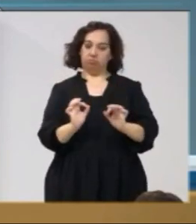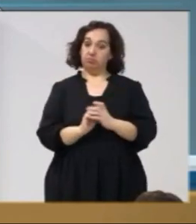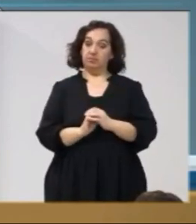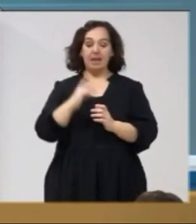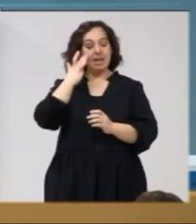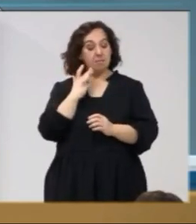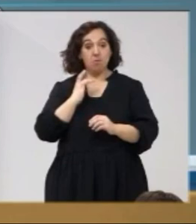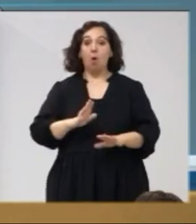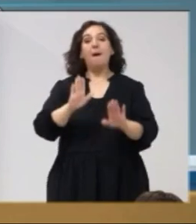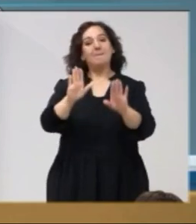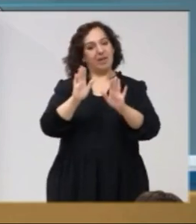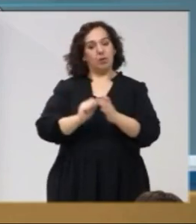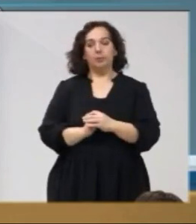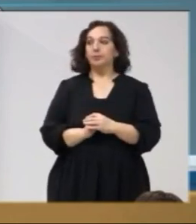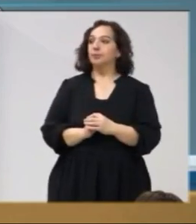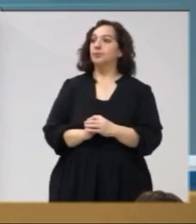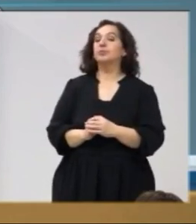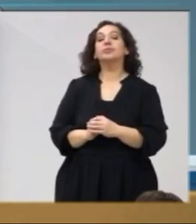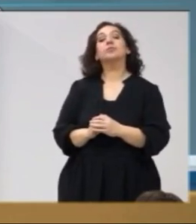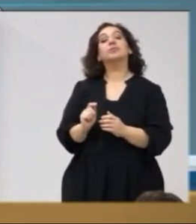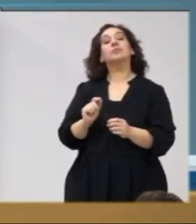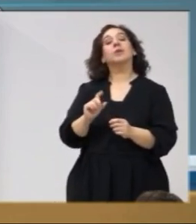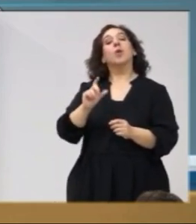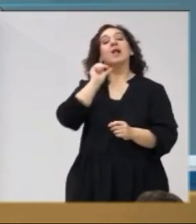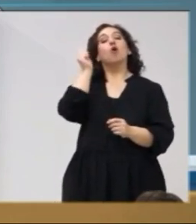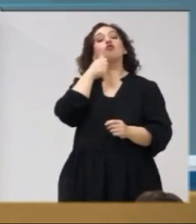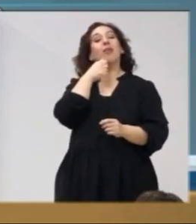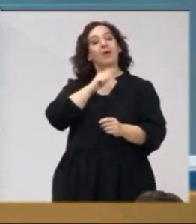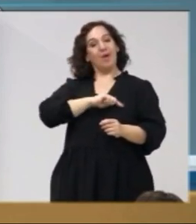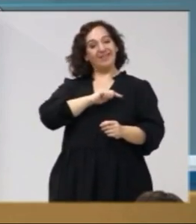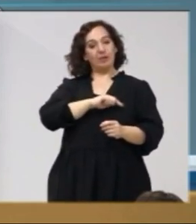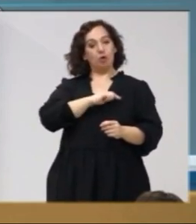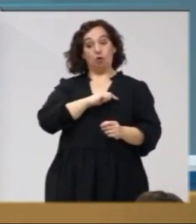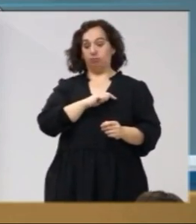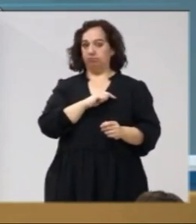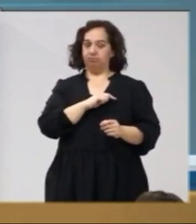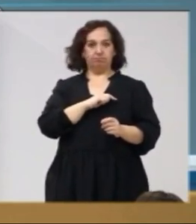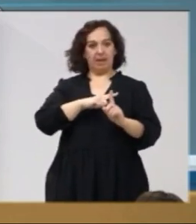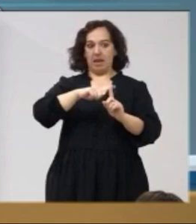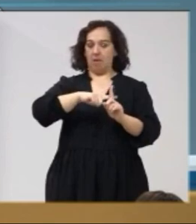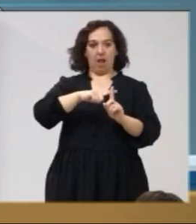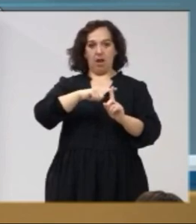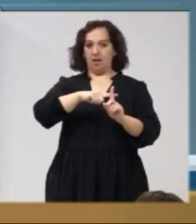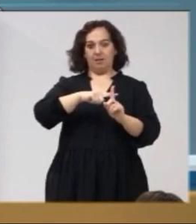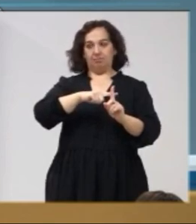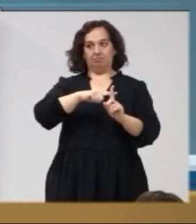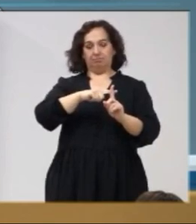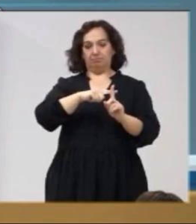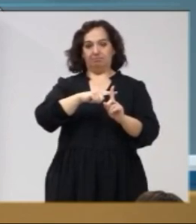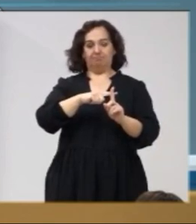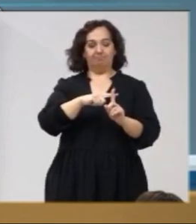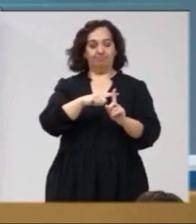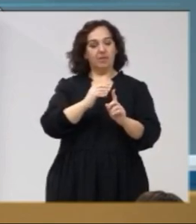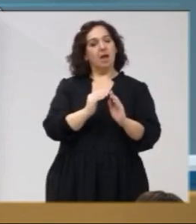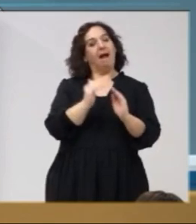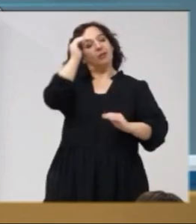Pero, como hemos puesto el código ético a un listón que ha de servir